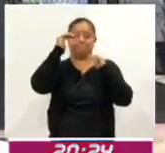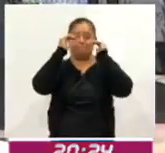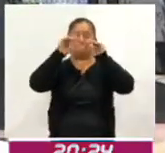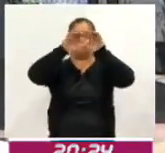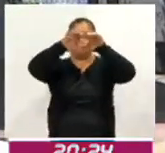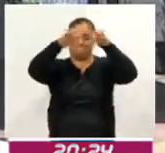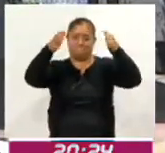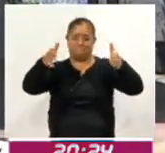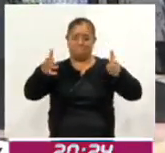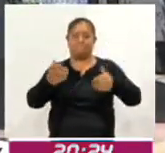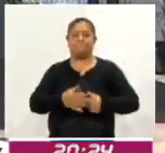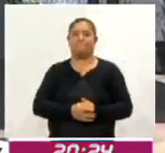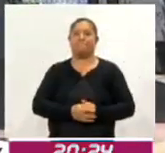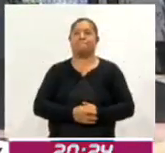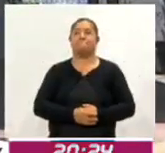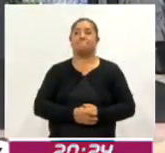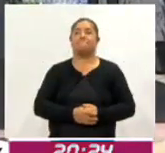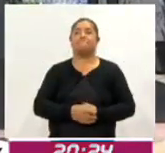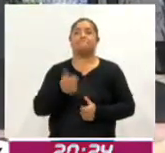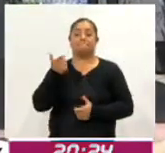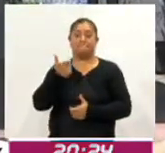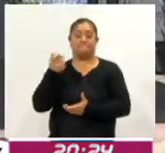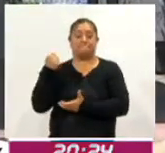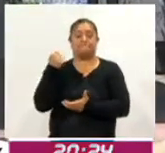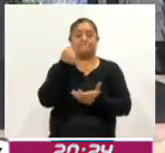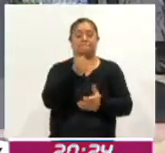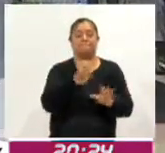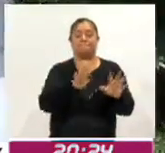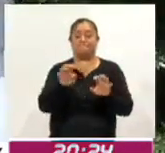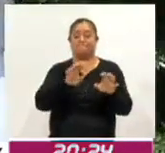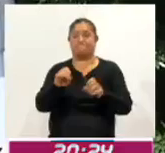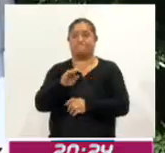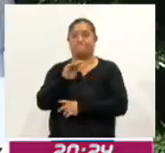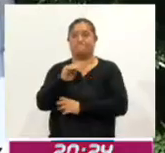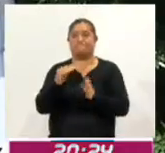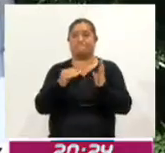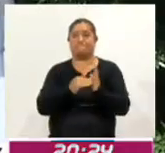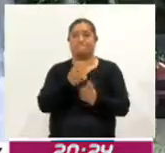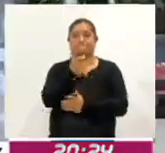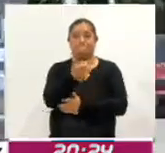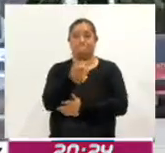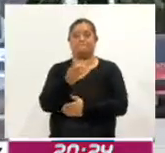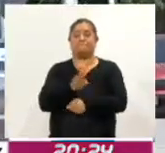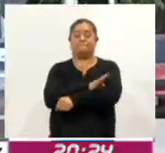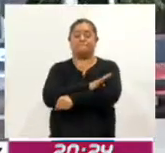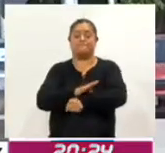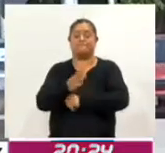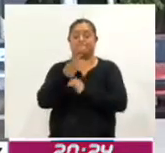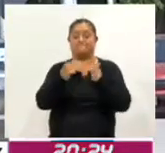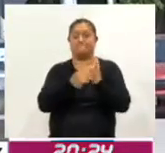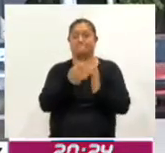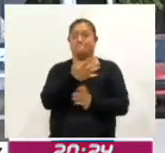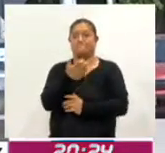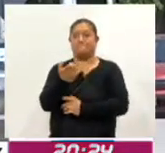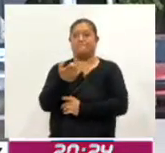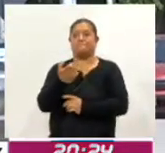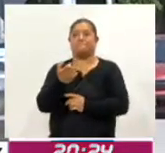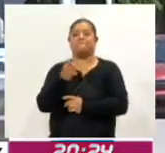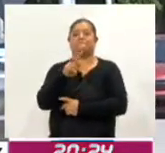parque en el barrio de Jesús, que tuvo una inversión de más de 990 mil pesos en beneficio de 3.580